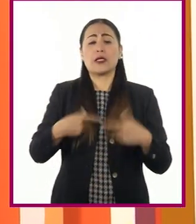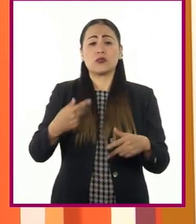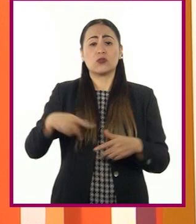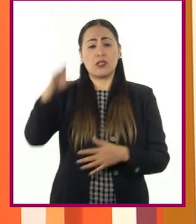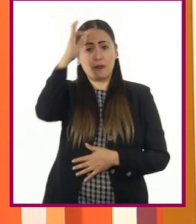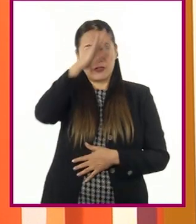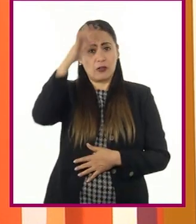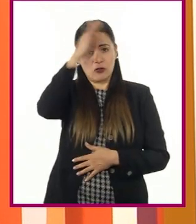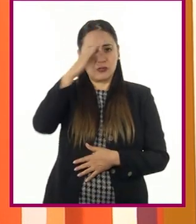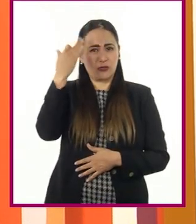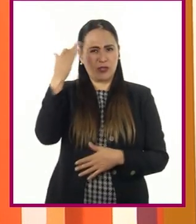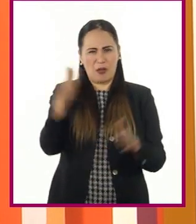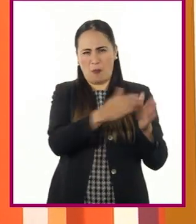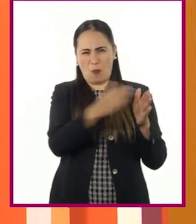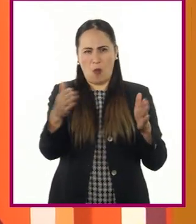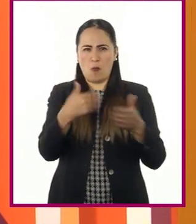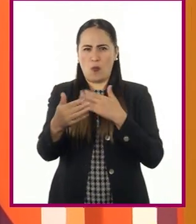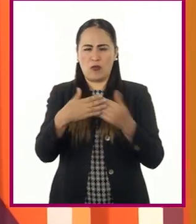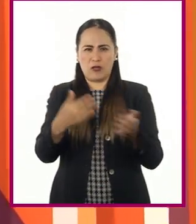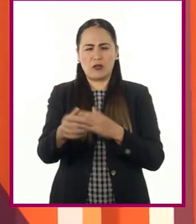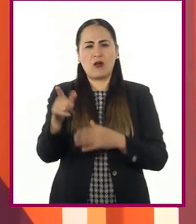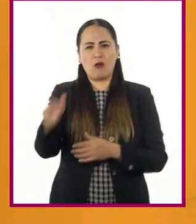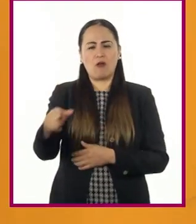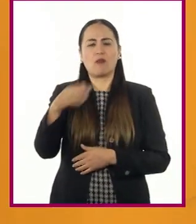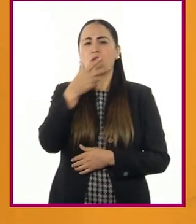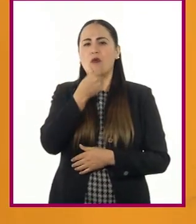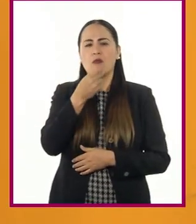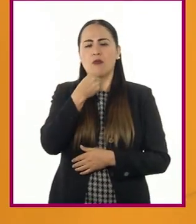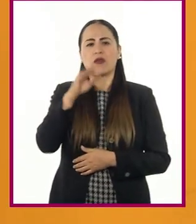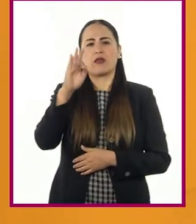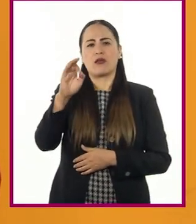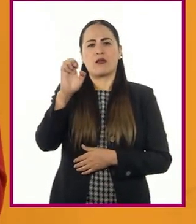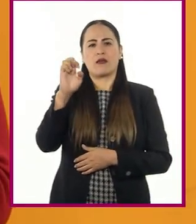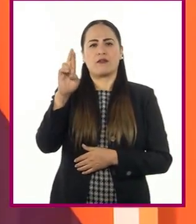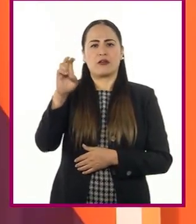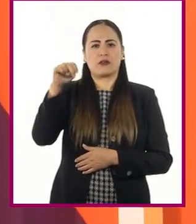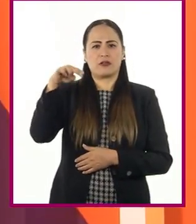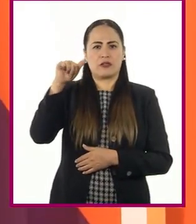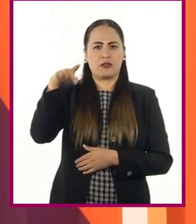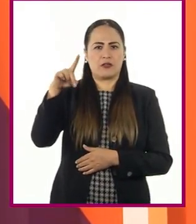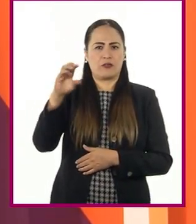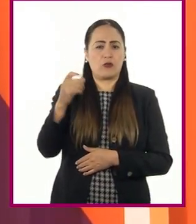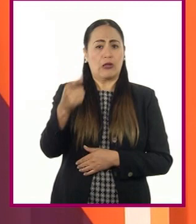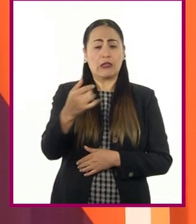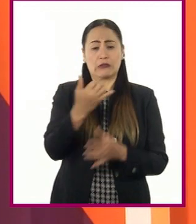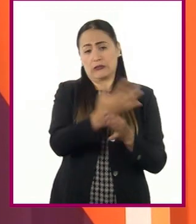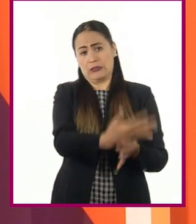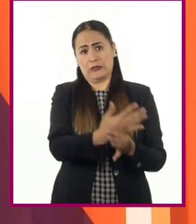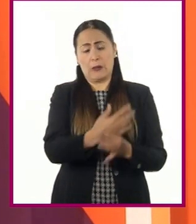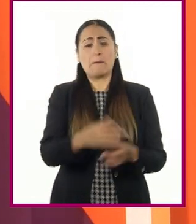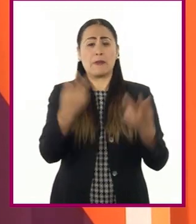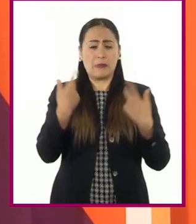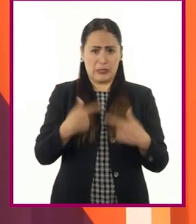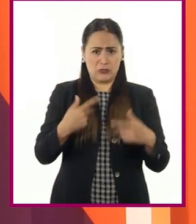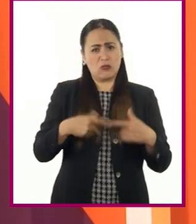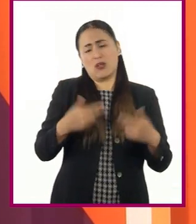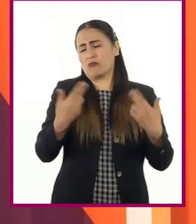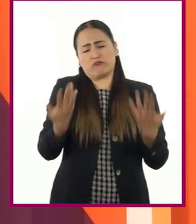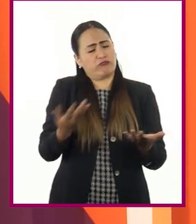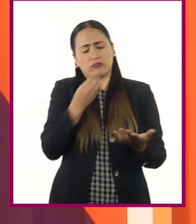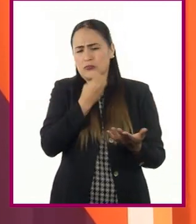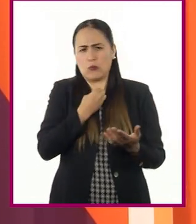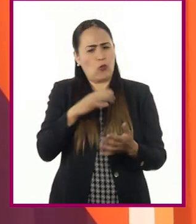de nuestro tiempo, Fernando Savater, dice que el ser humano está condenado a tener que elegir y por lo tanto